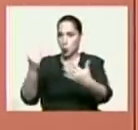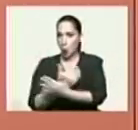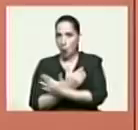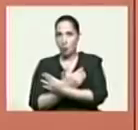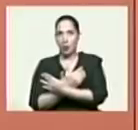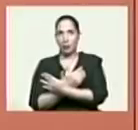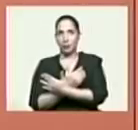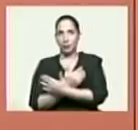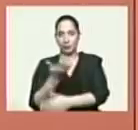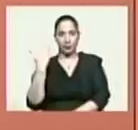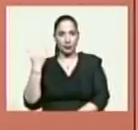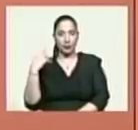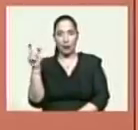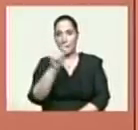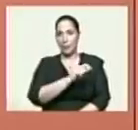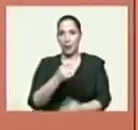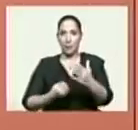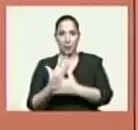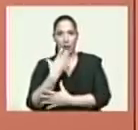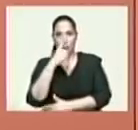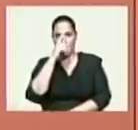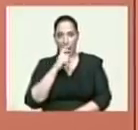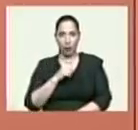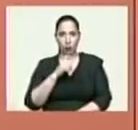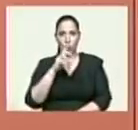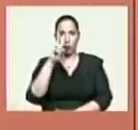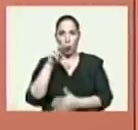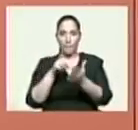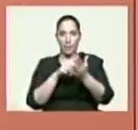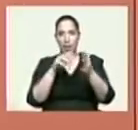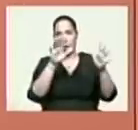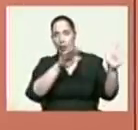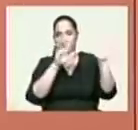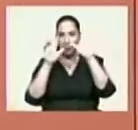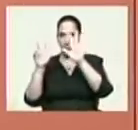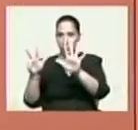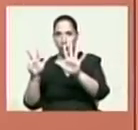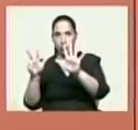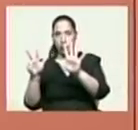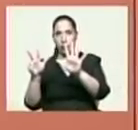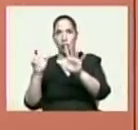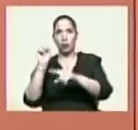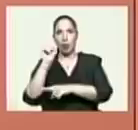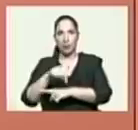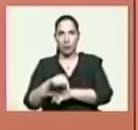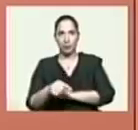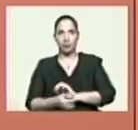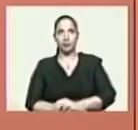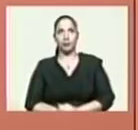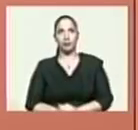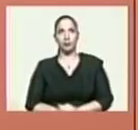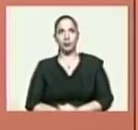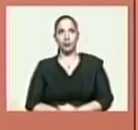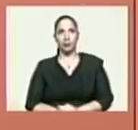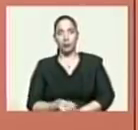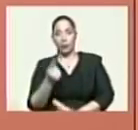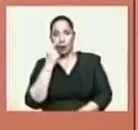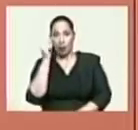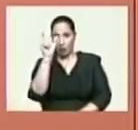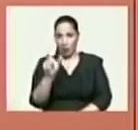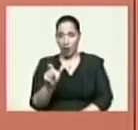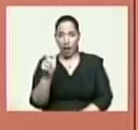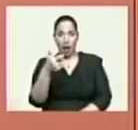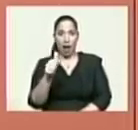del pasado mes de mayo del año 2018. Pero además, el señor García